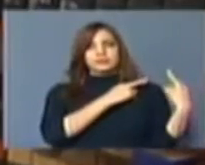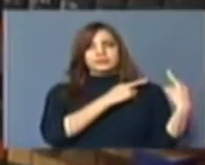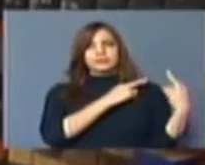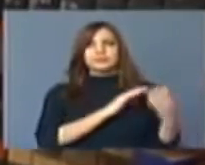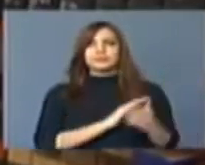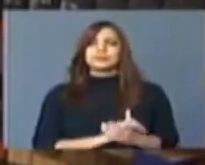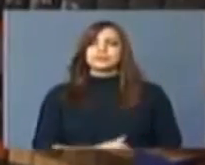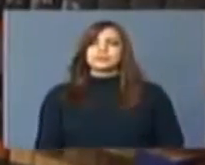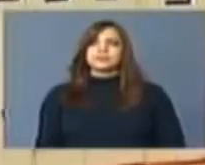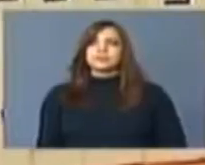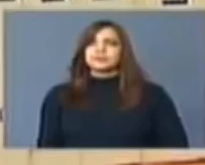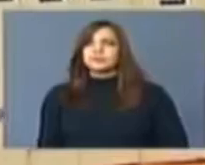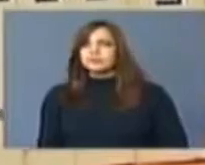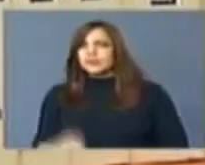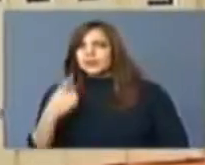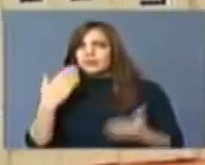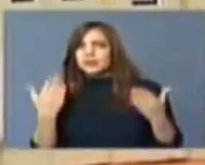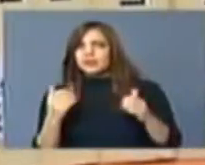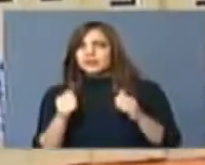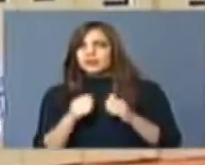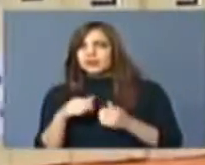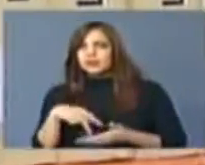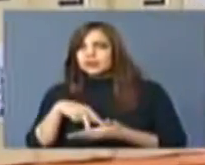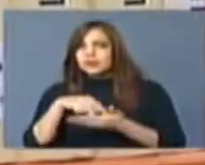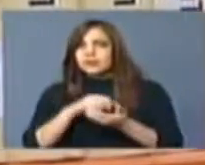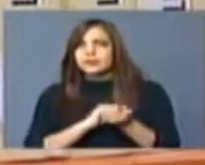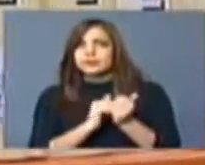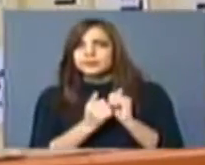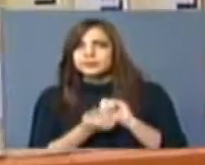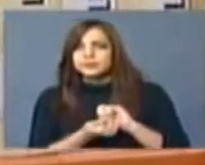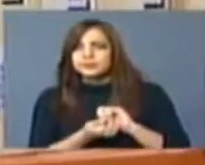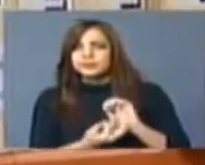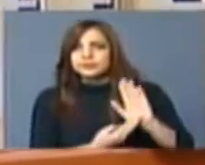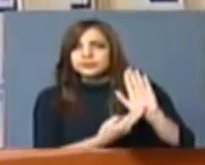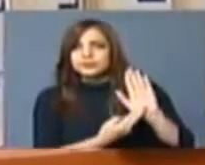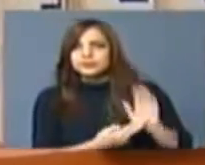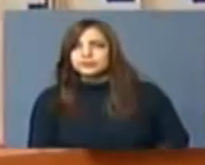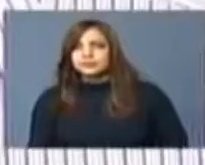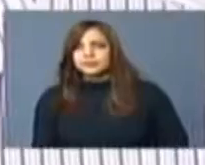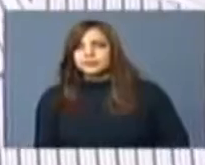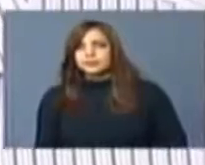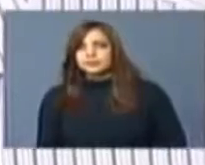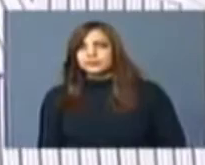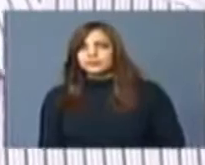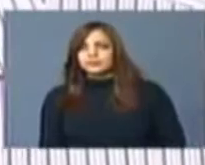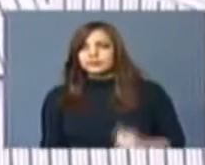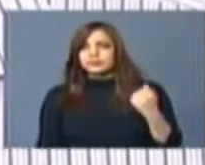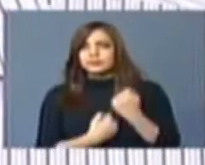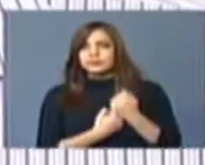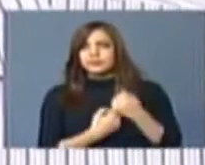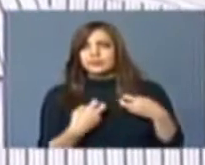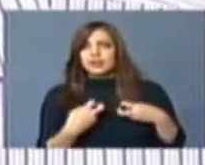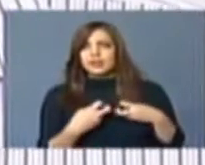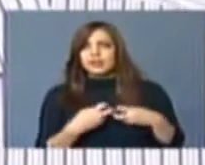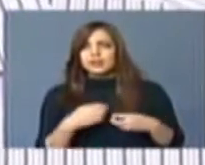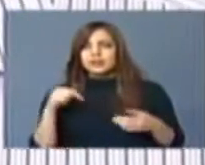actividades complementarias para estar a la vanguardia de los cambios que ello representa. El soporte electrónico hoy en día es lo que